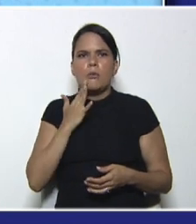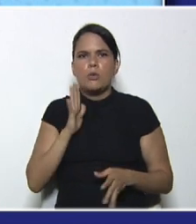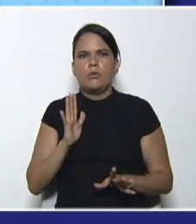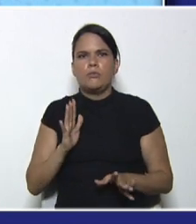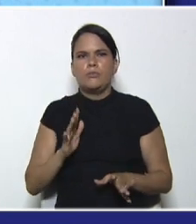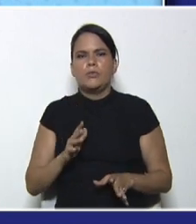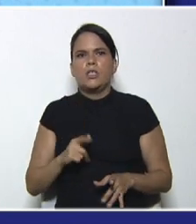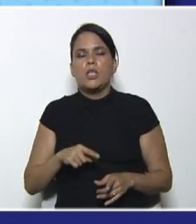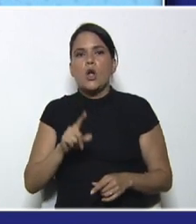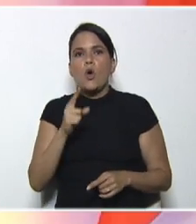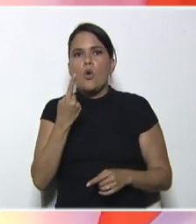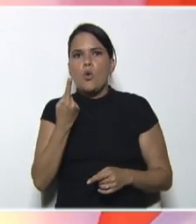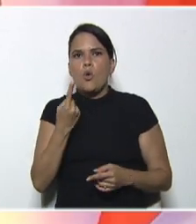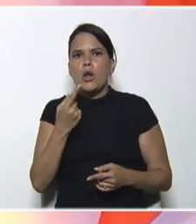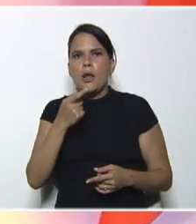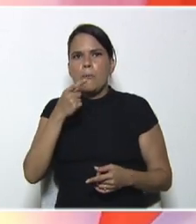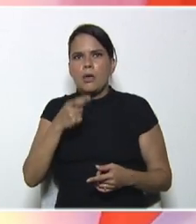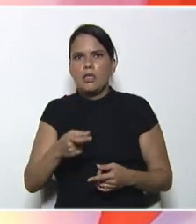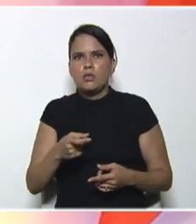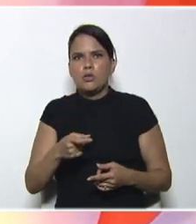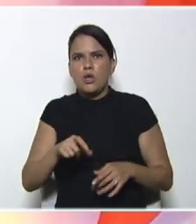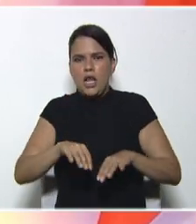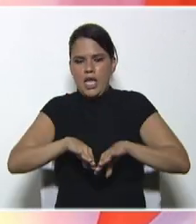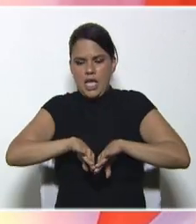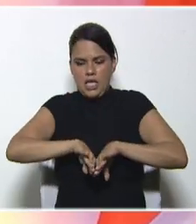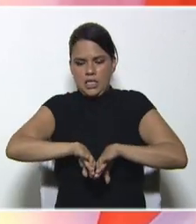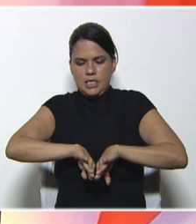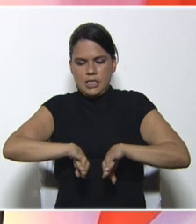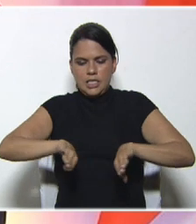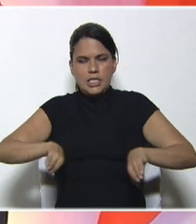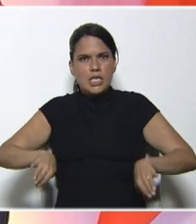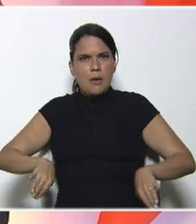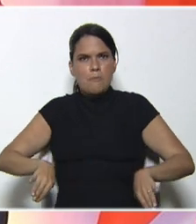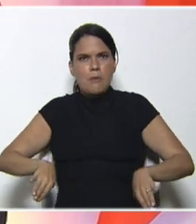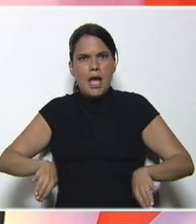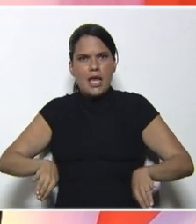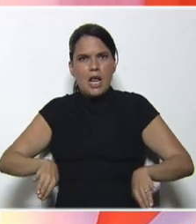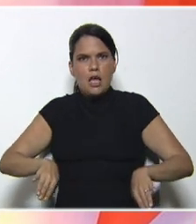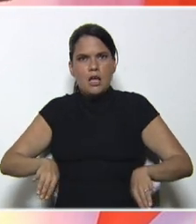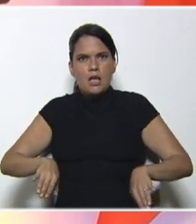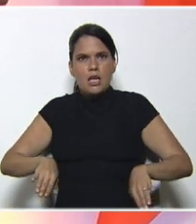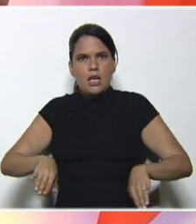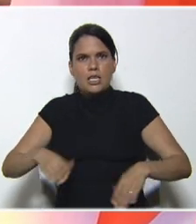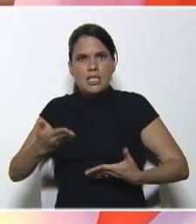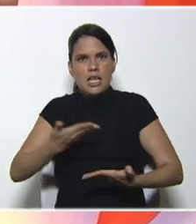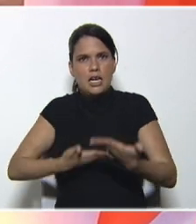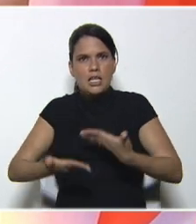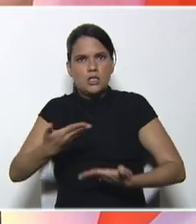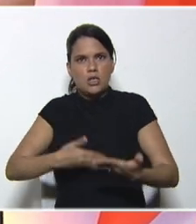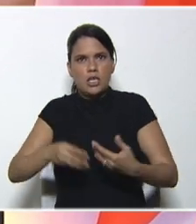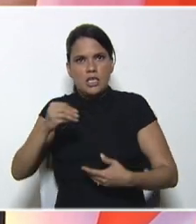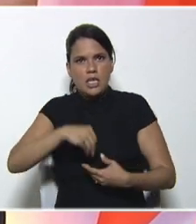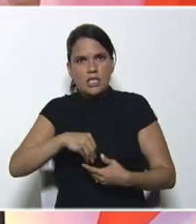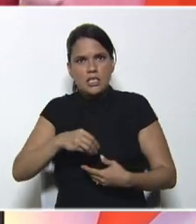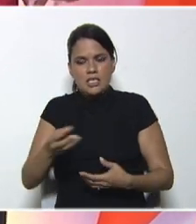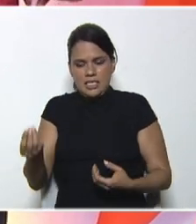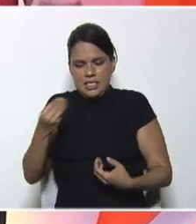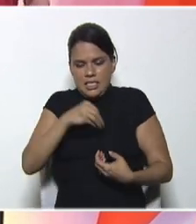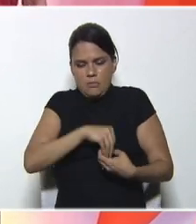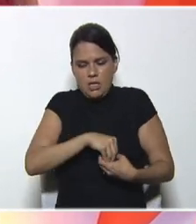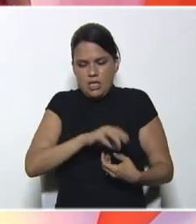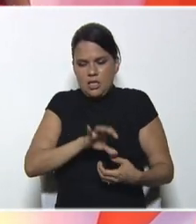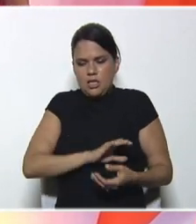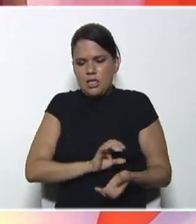tengo a una persona acá que rompe esa relación que está ahí, se mete y saca la otra en el